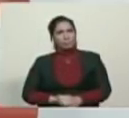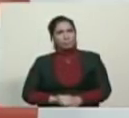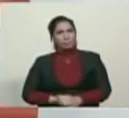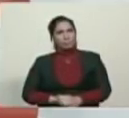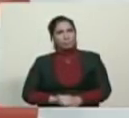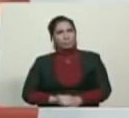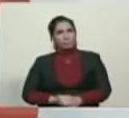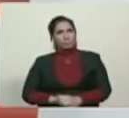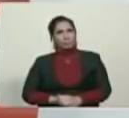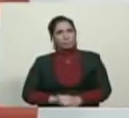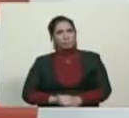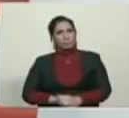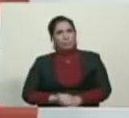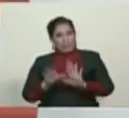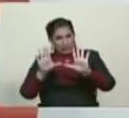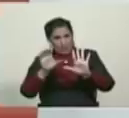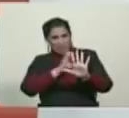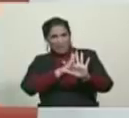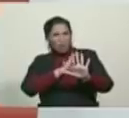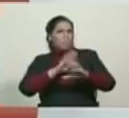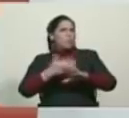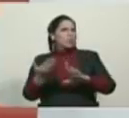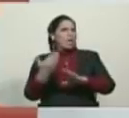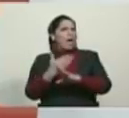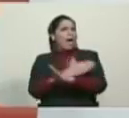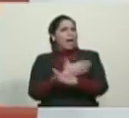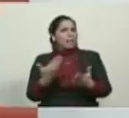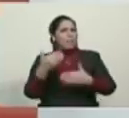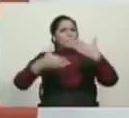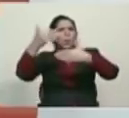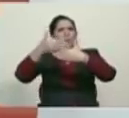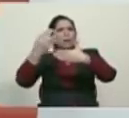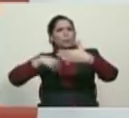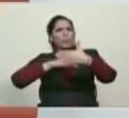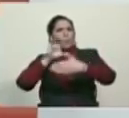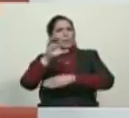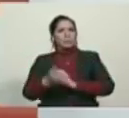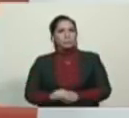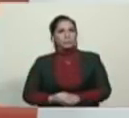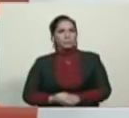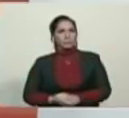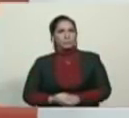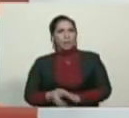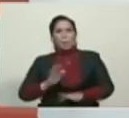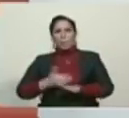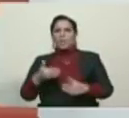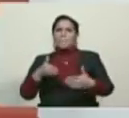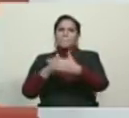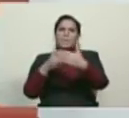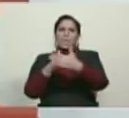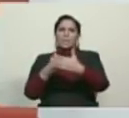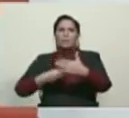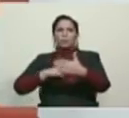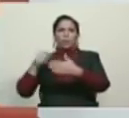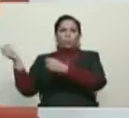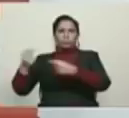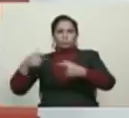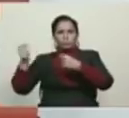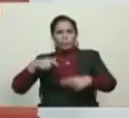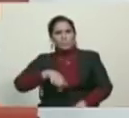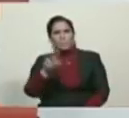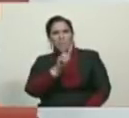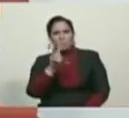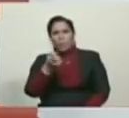Si es a partir del 10, pues, ¿por qué antes bloquearon a nuestro país? ¿Por qué impiden que traigamos nosotros aquí a Venezuela medicina